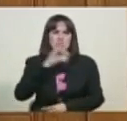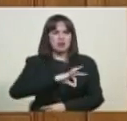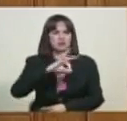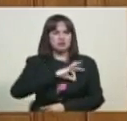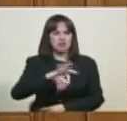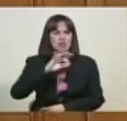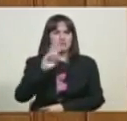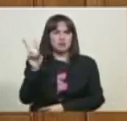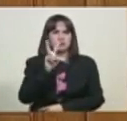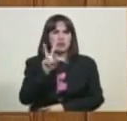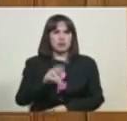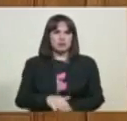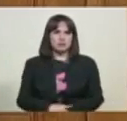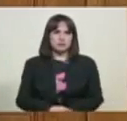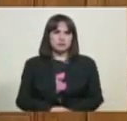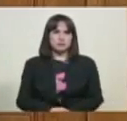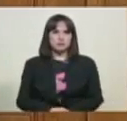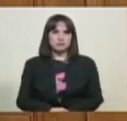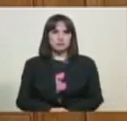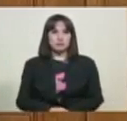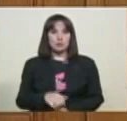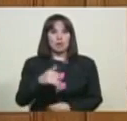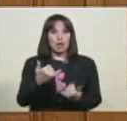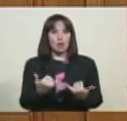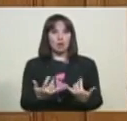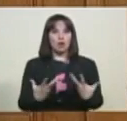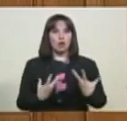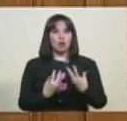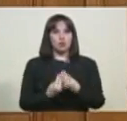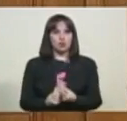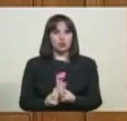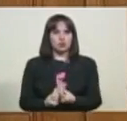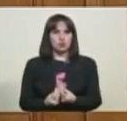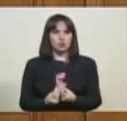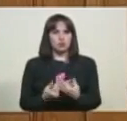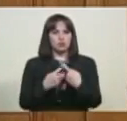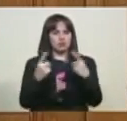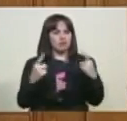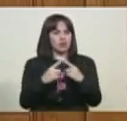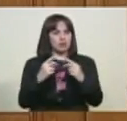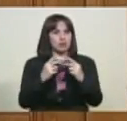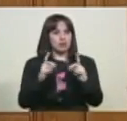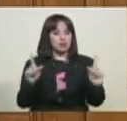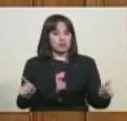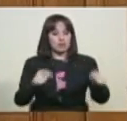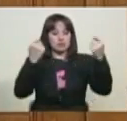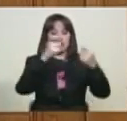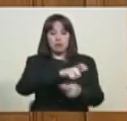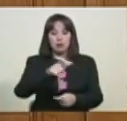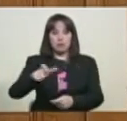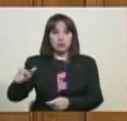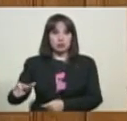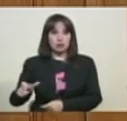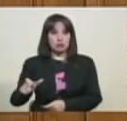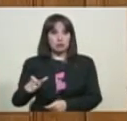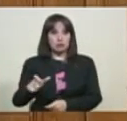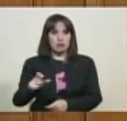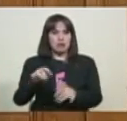Venezuela. Estoy acompañado por varios sobrevivientes de este ataque